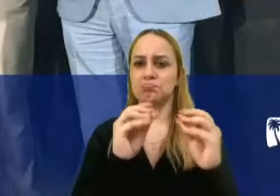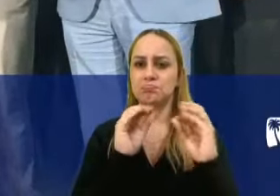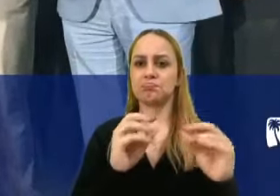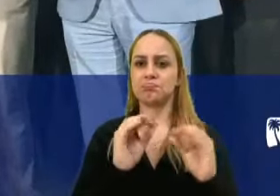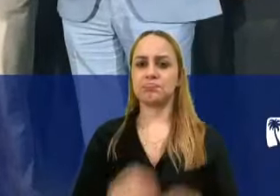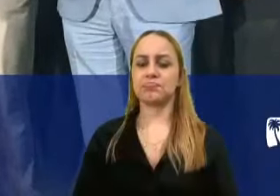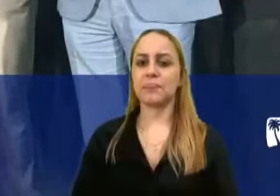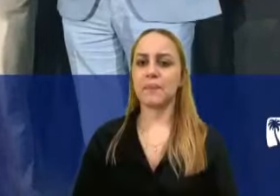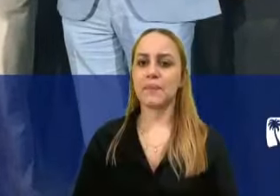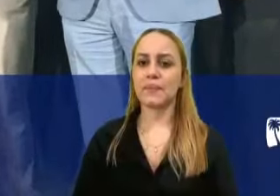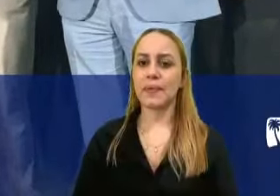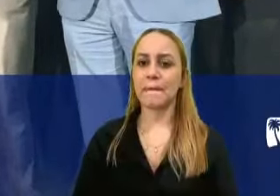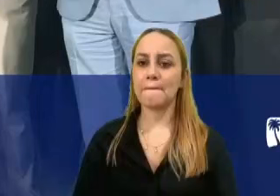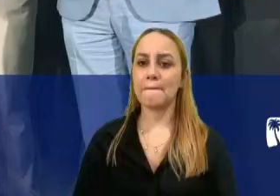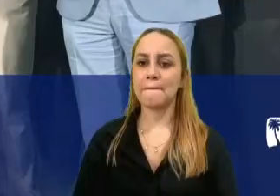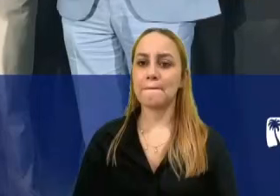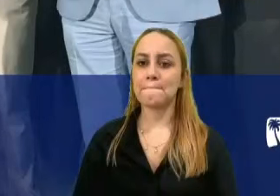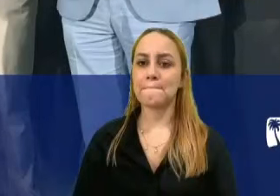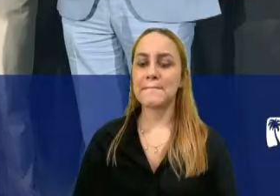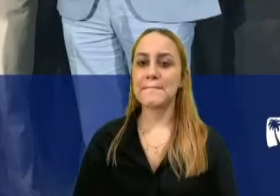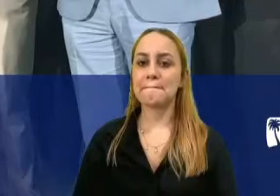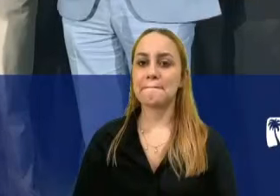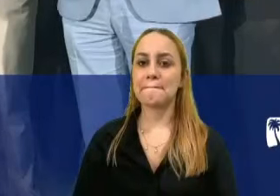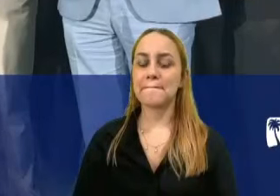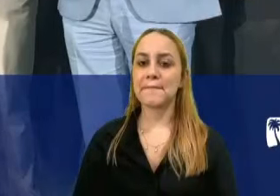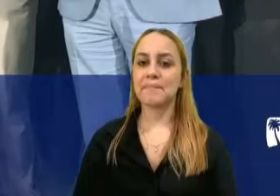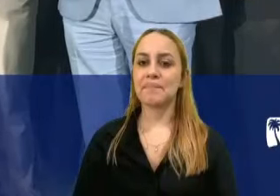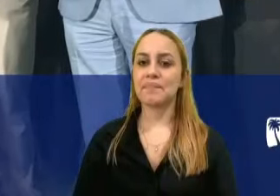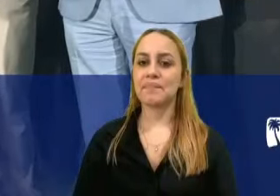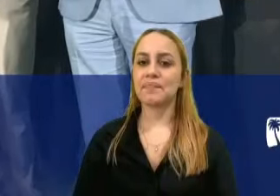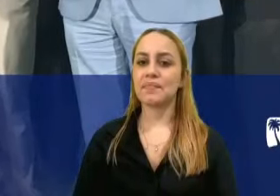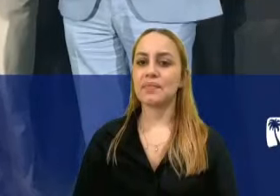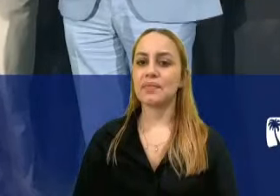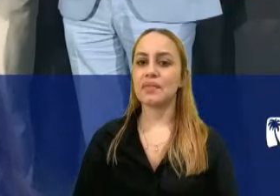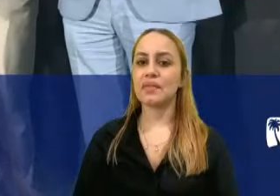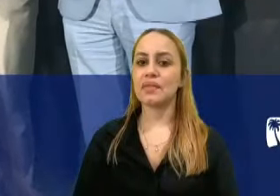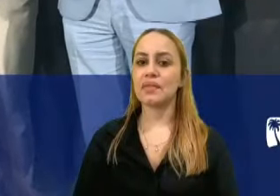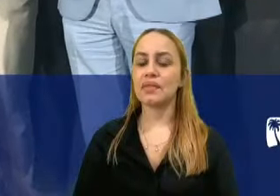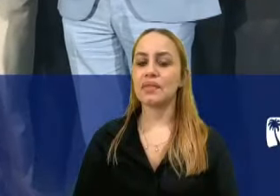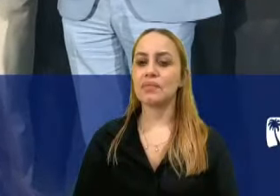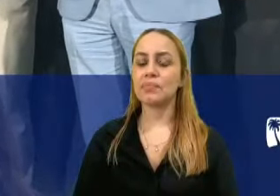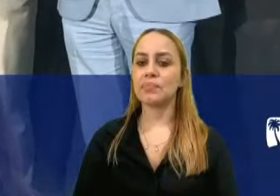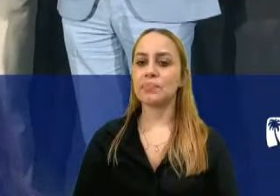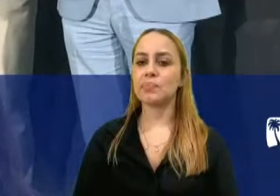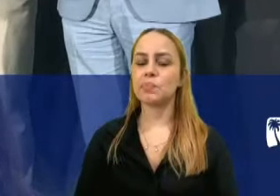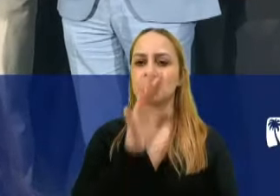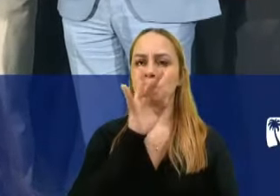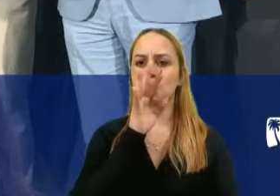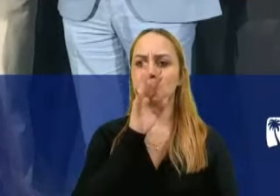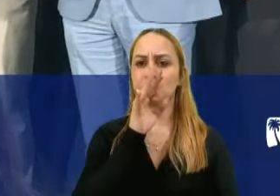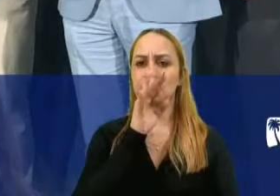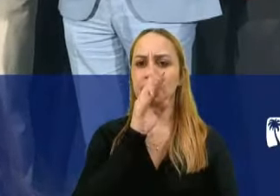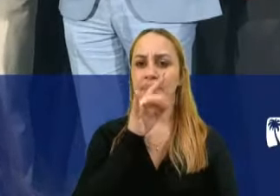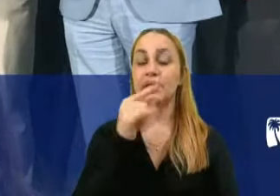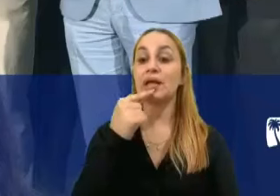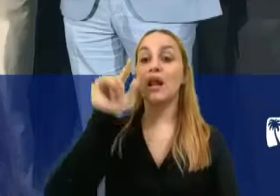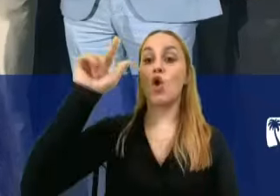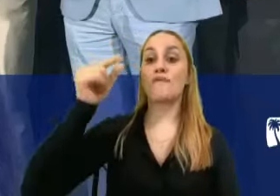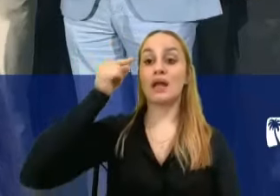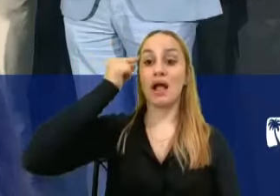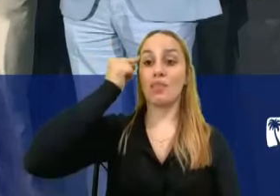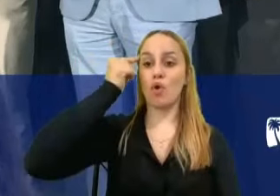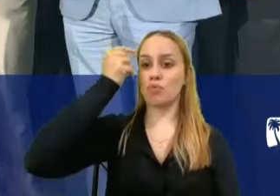teleoro Qué mensaje Busca eh enviar con la elección del liderato el mensaje de